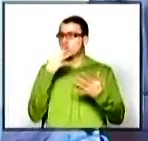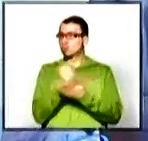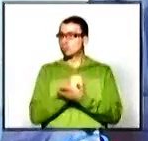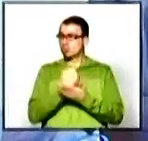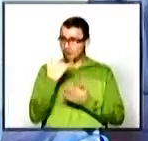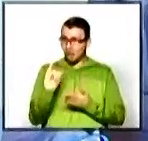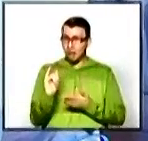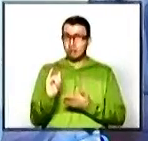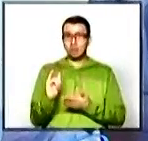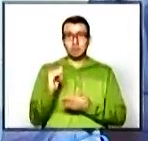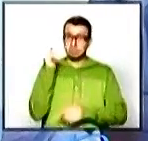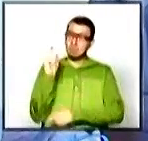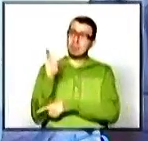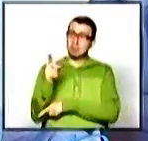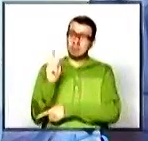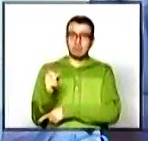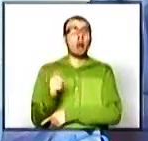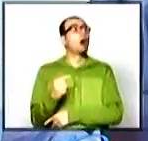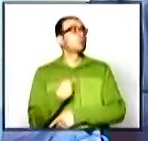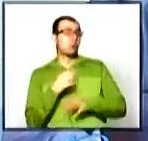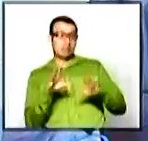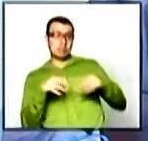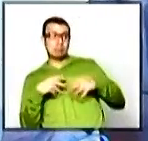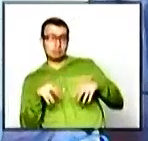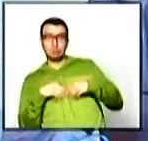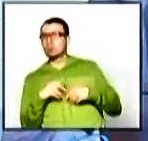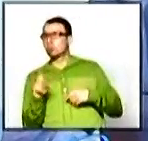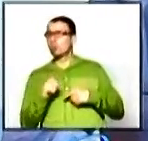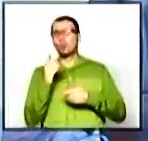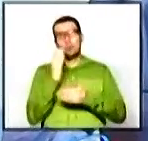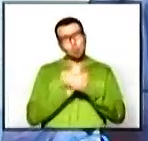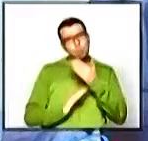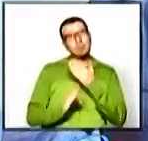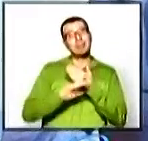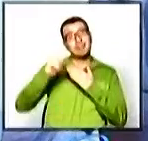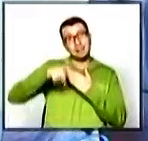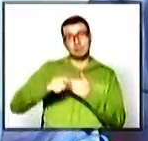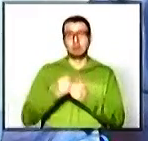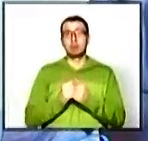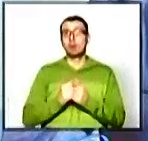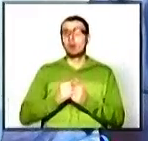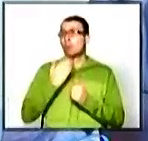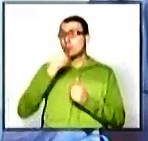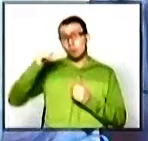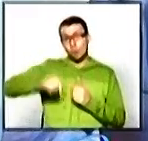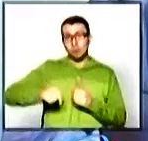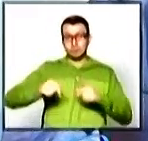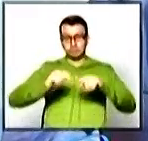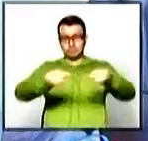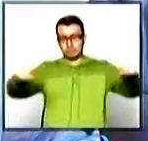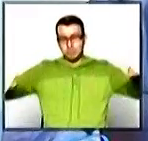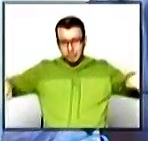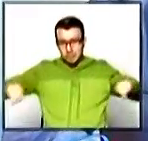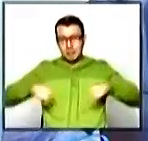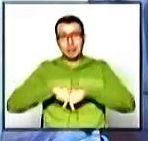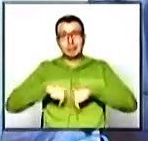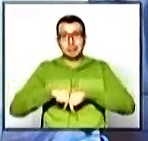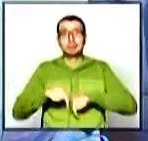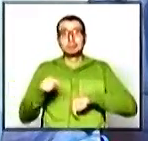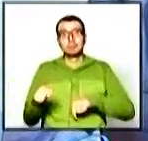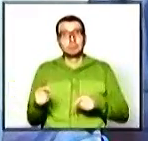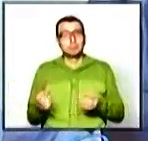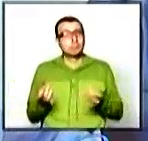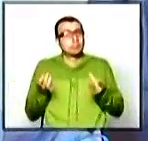más humildes en la práctica médica. Hoy nuestro set será un tapete hindú. Hoy vamos a hablar un poco de la